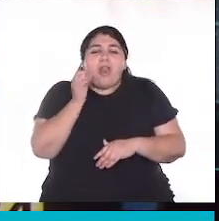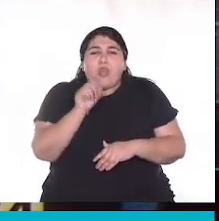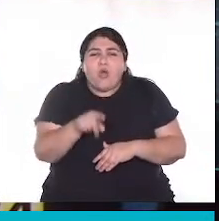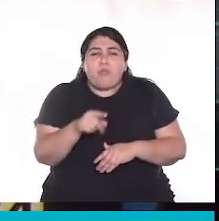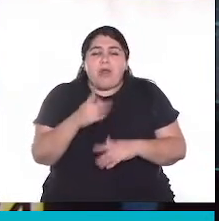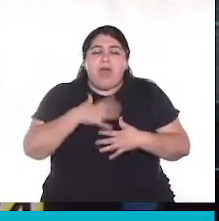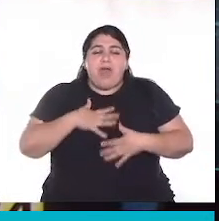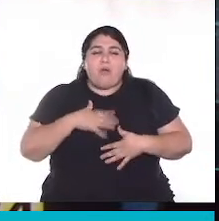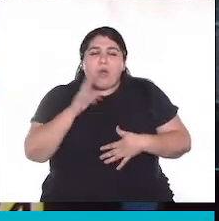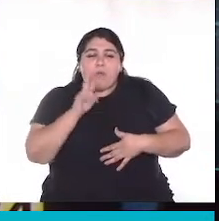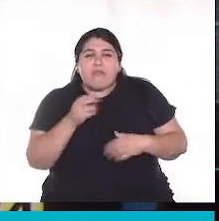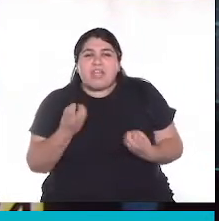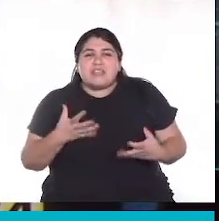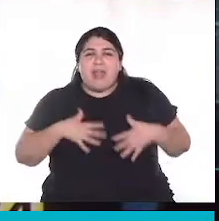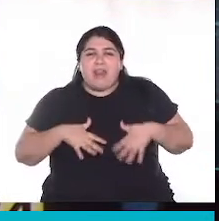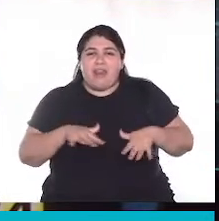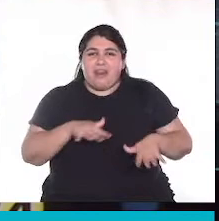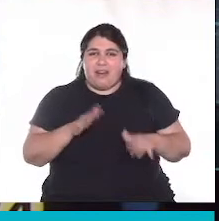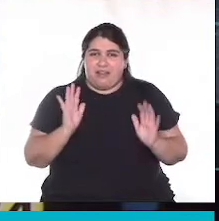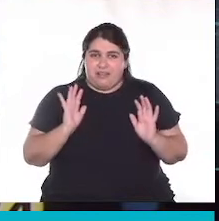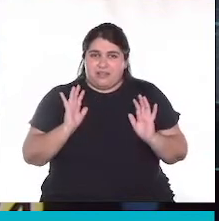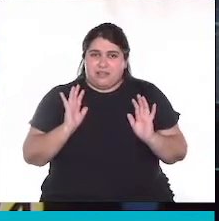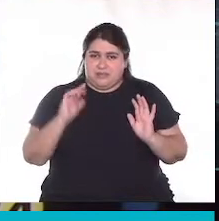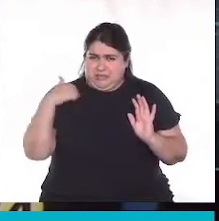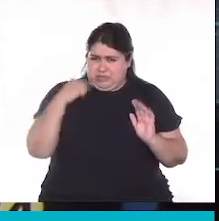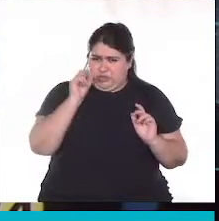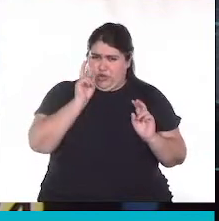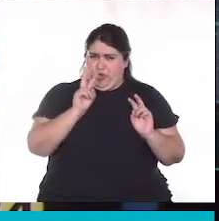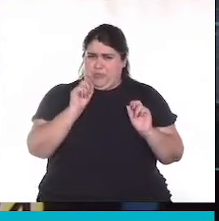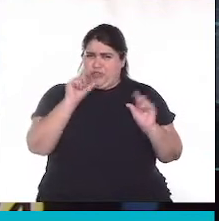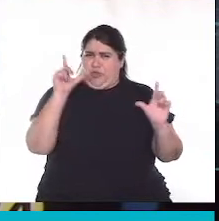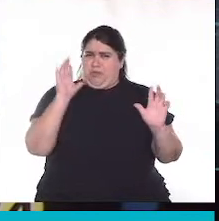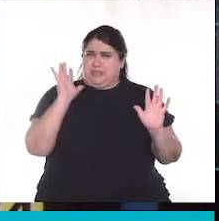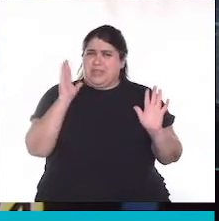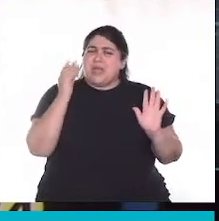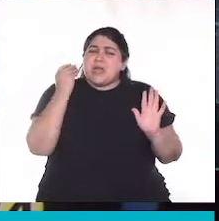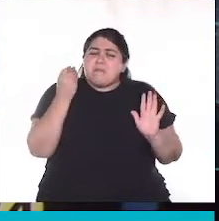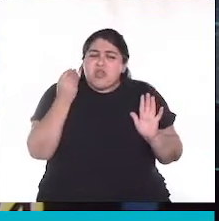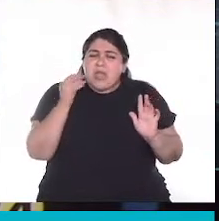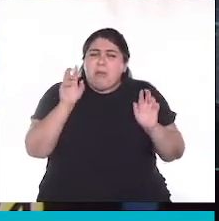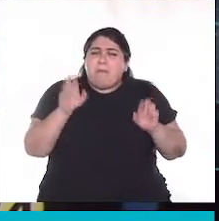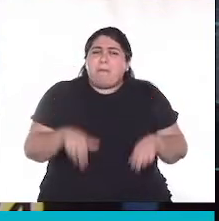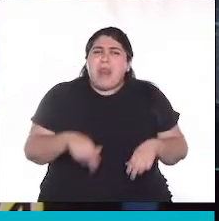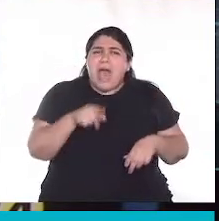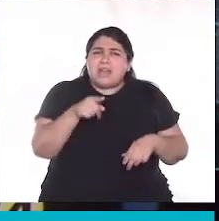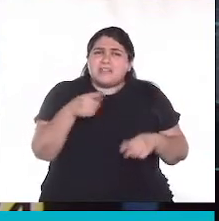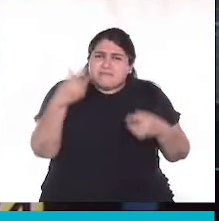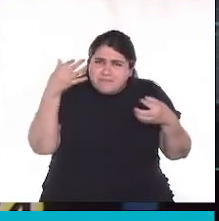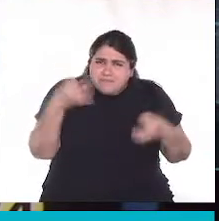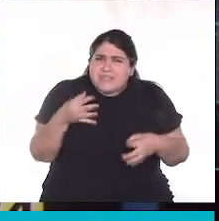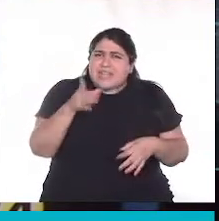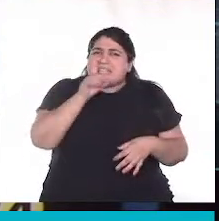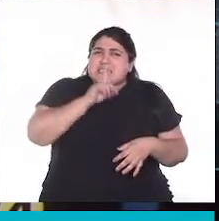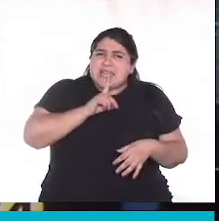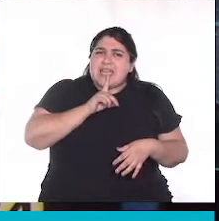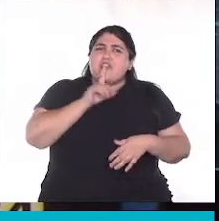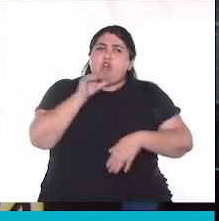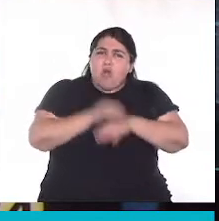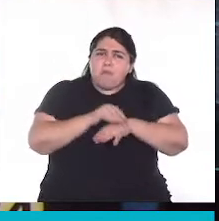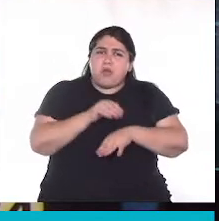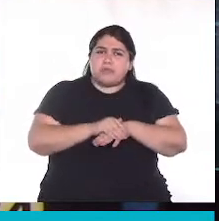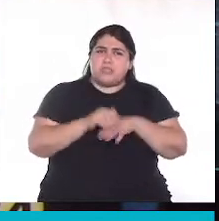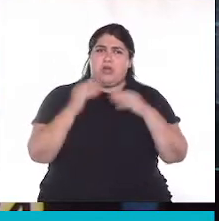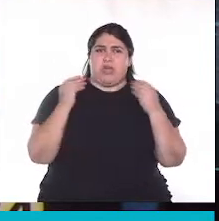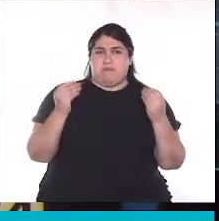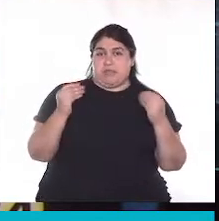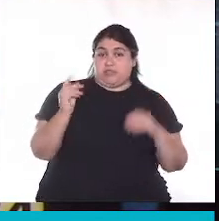no me sorprende. Pero ¿cómo puede ser que esto suceda sin un plan, con un Estado realmente serio y comprometido? Nosotros también